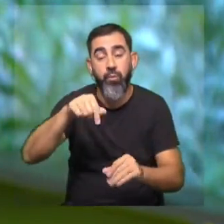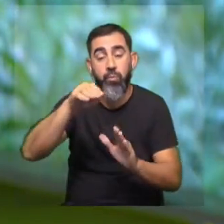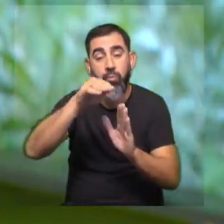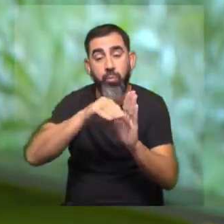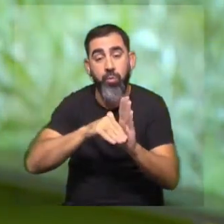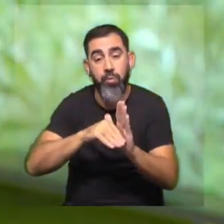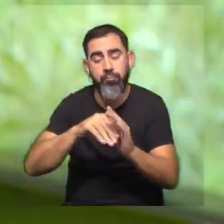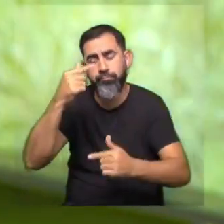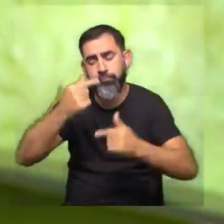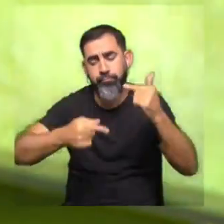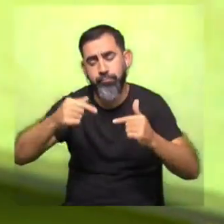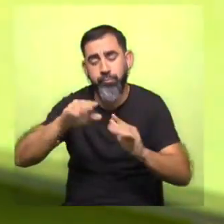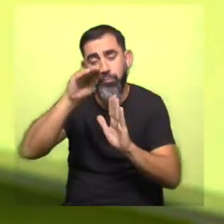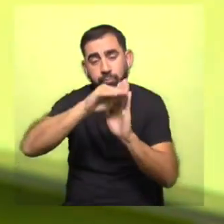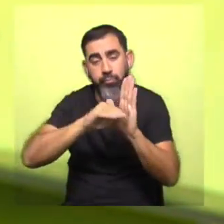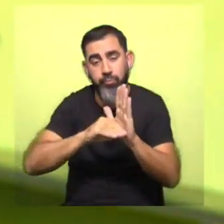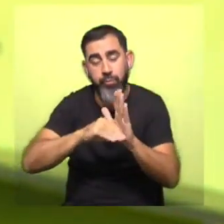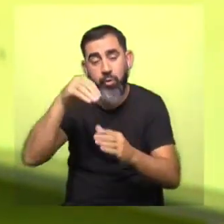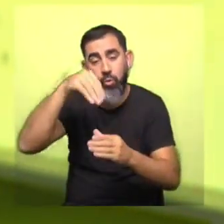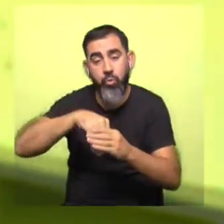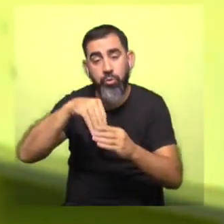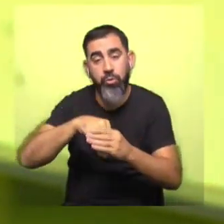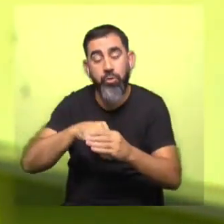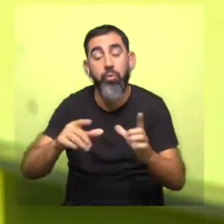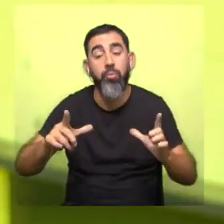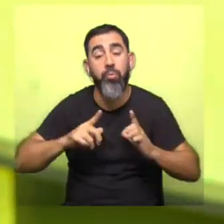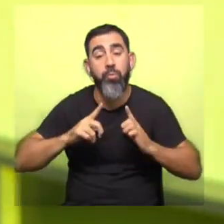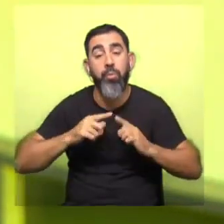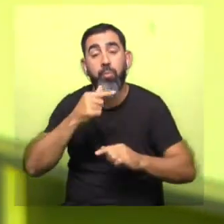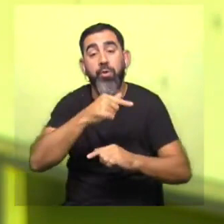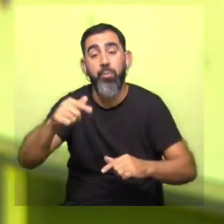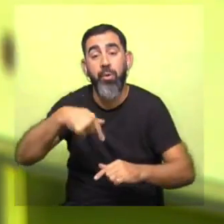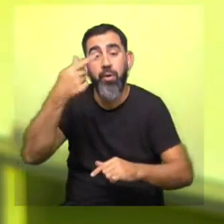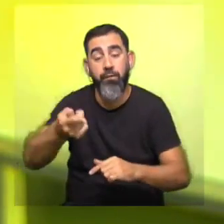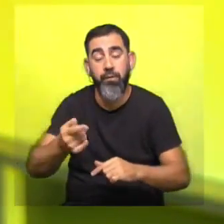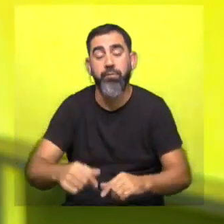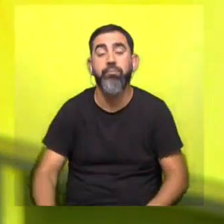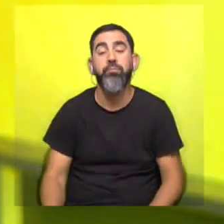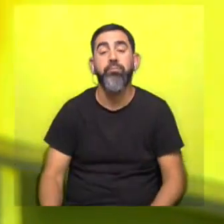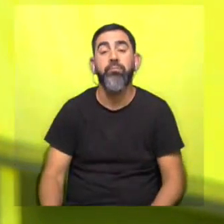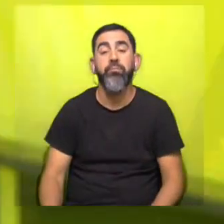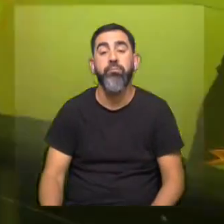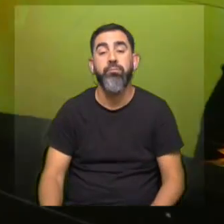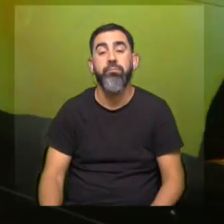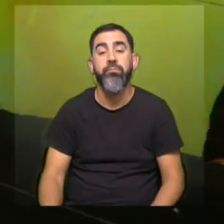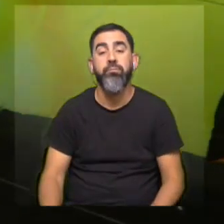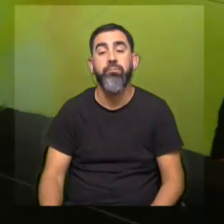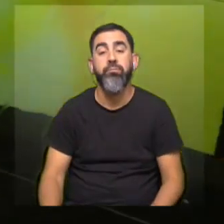programa muy variado, ya vieron contenidos de todo tipo. Los esperamos aquí en TV Ciudad la semana próxima. Muchas gracias.